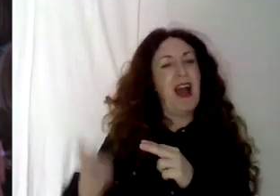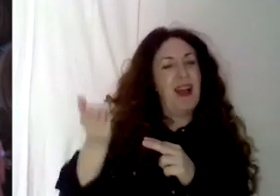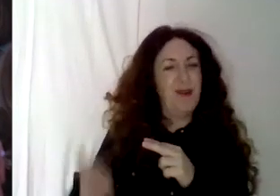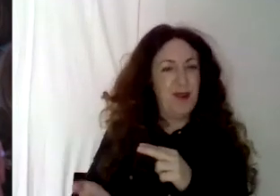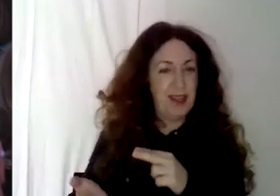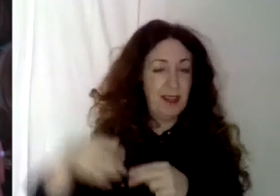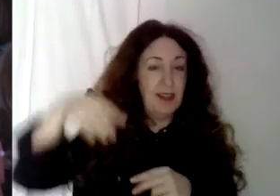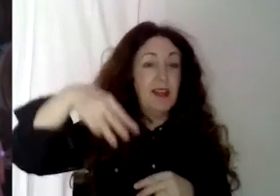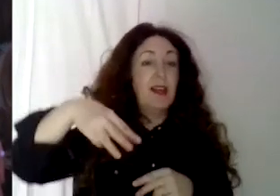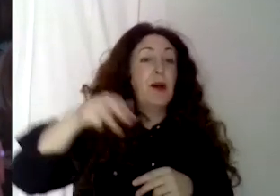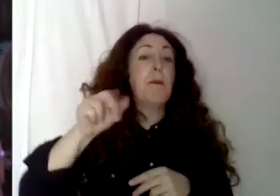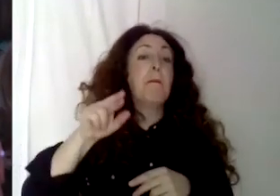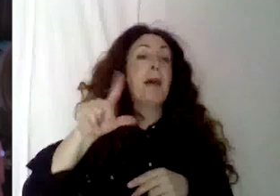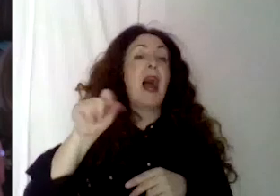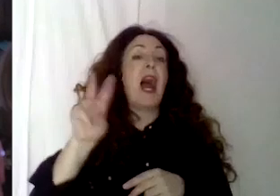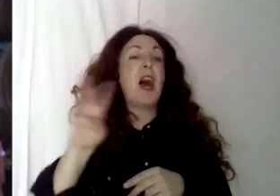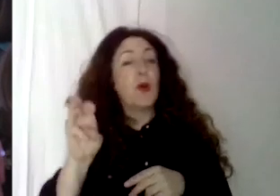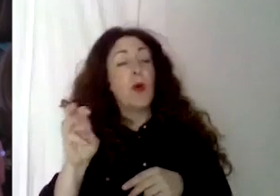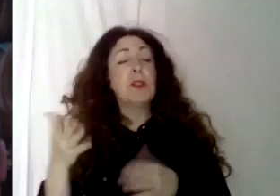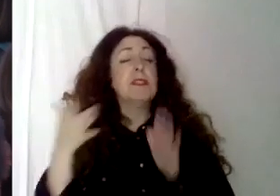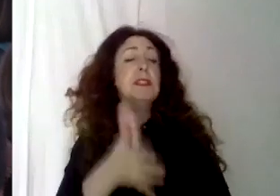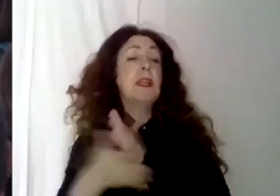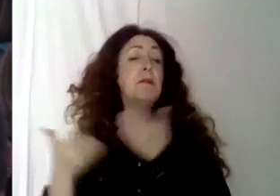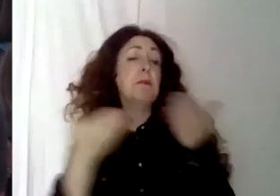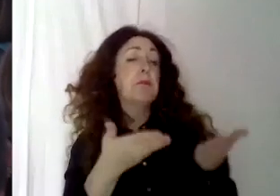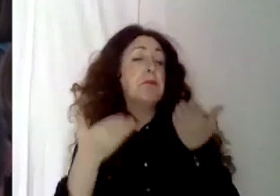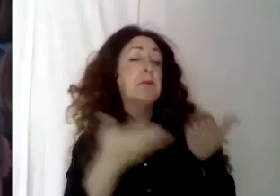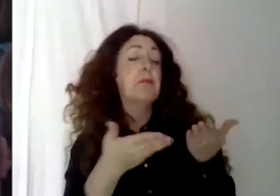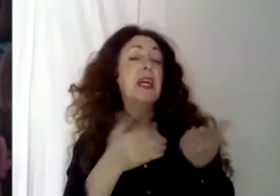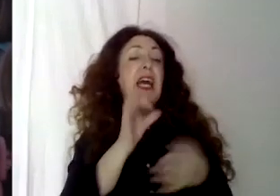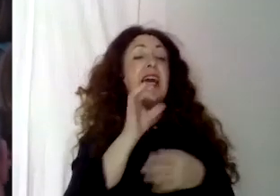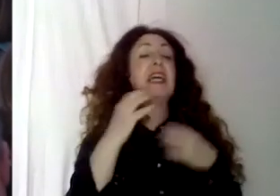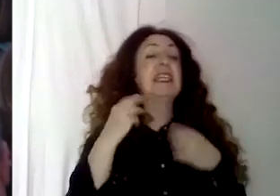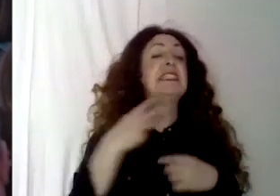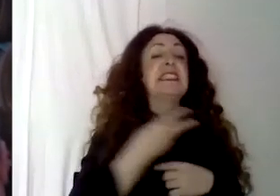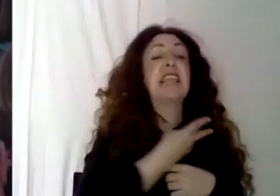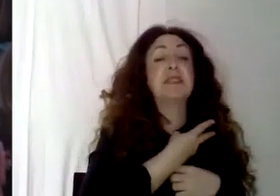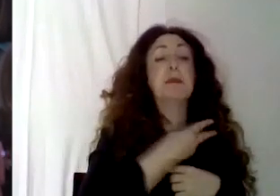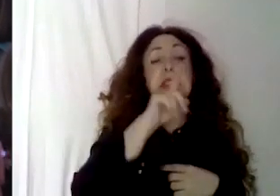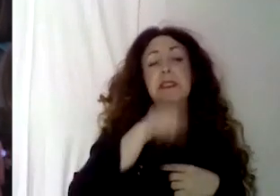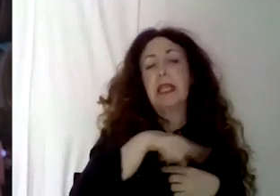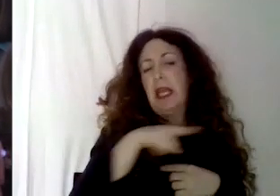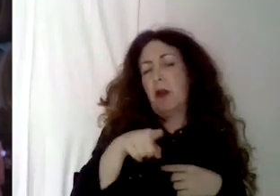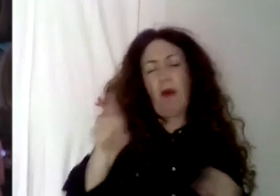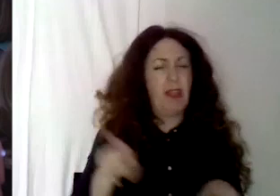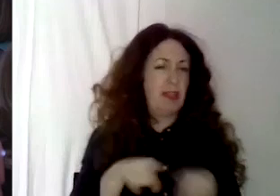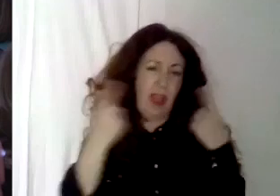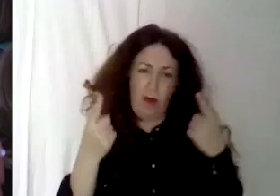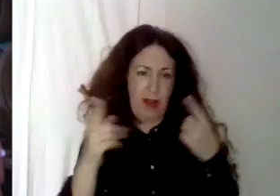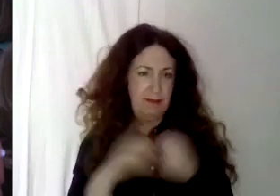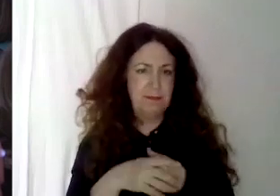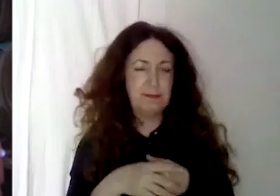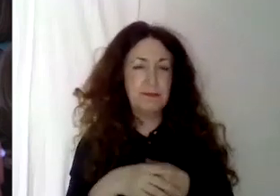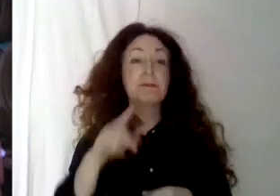detrás de la obra de Shakespeare. Y el tercer caso, el caso mayor de los tres,